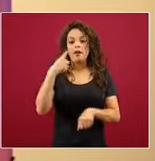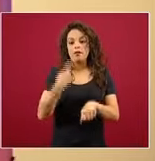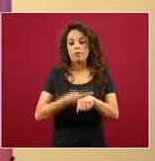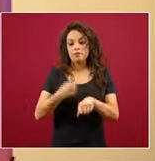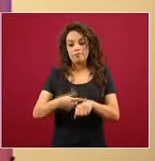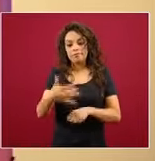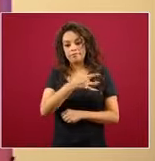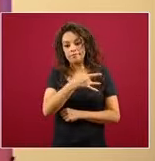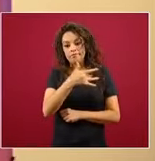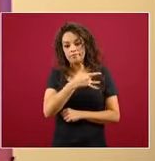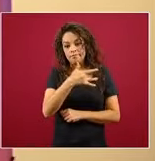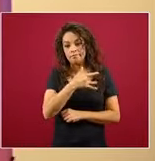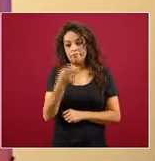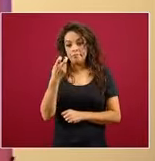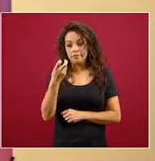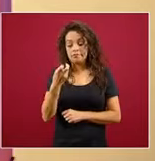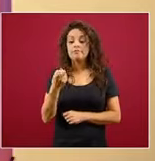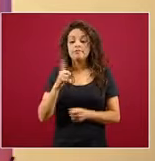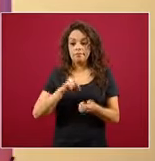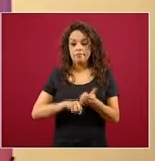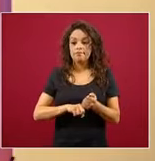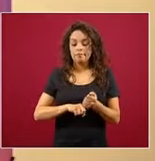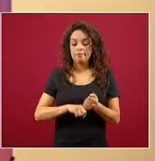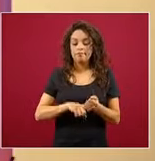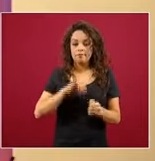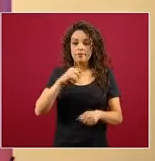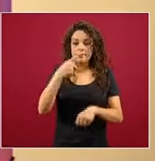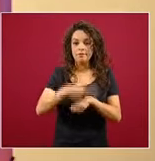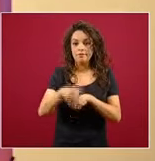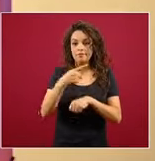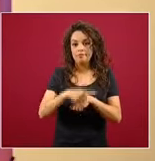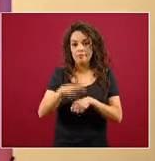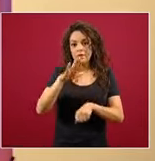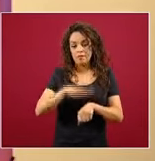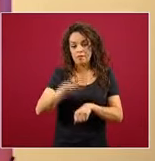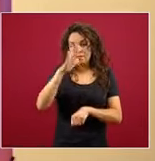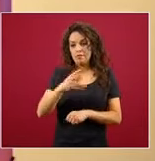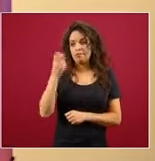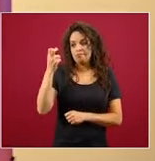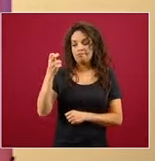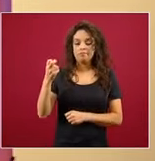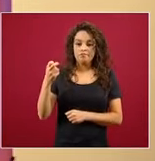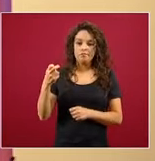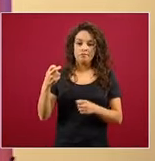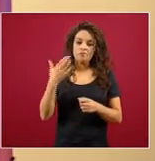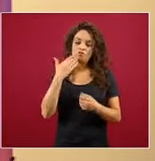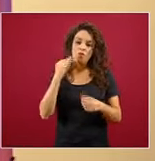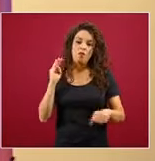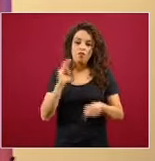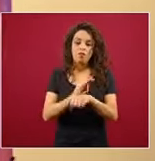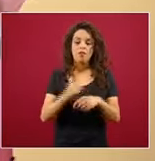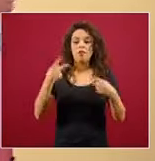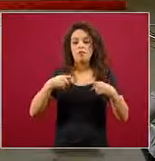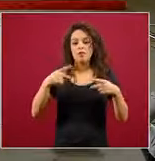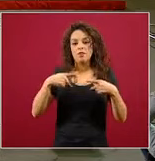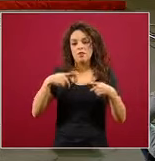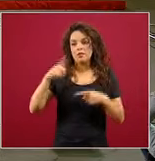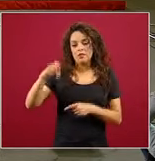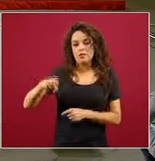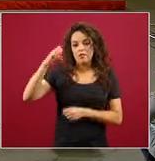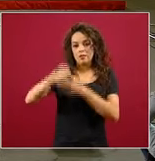una enfermedad que mantiene una alta prevalencia en los grupos de mayores de 60 años. Entonces, esto como una